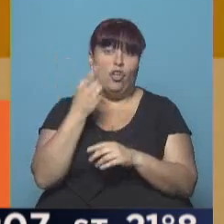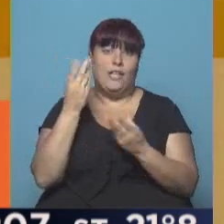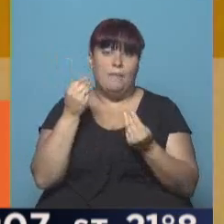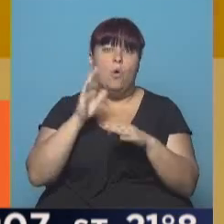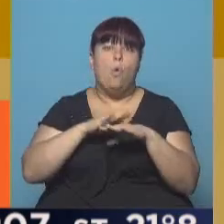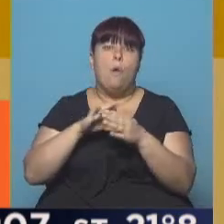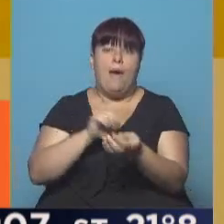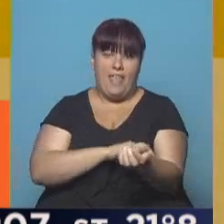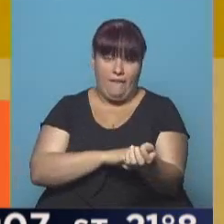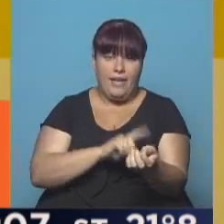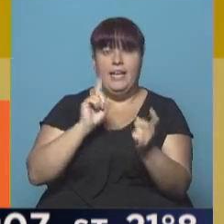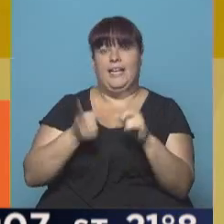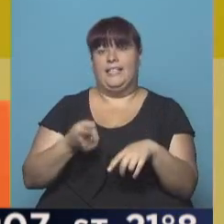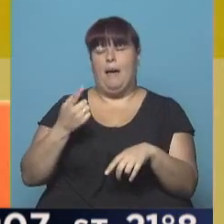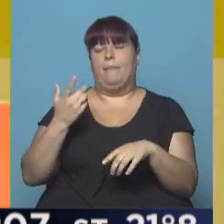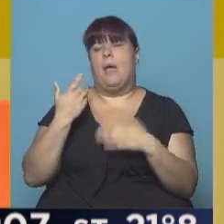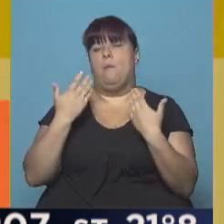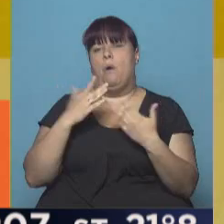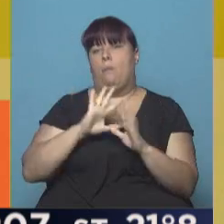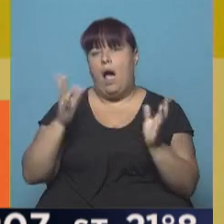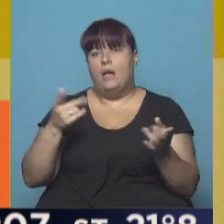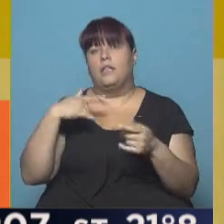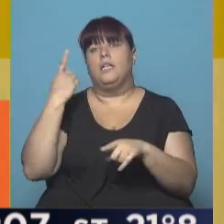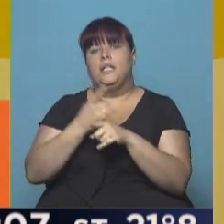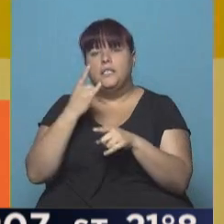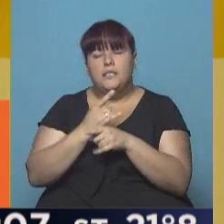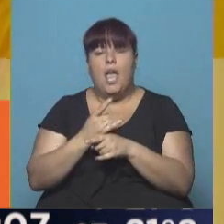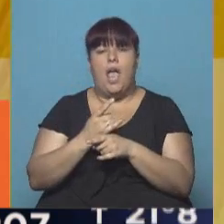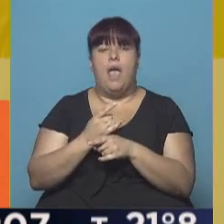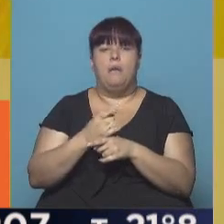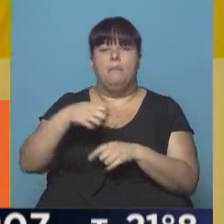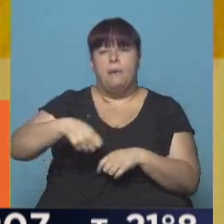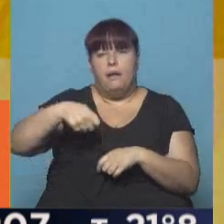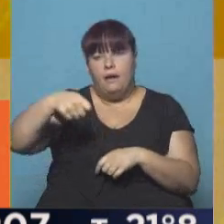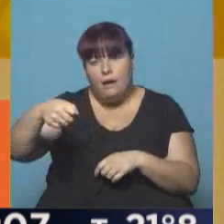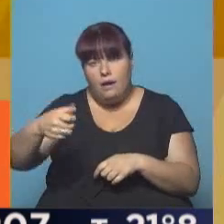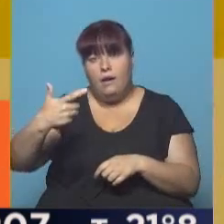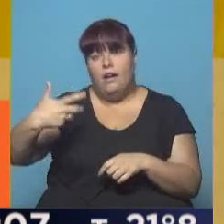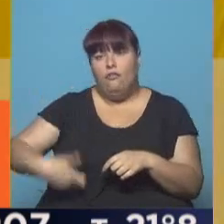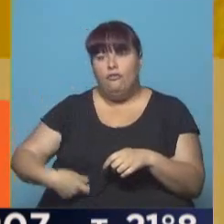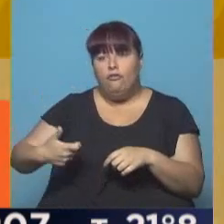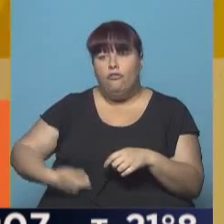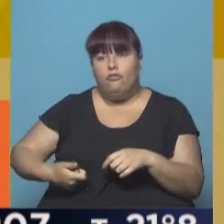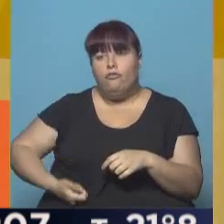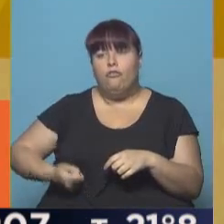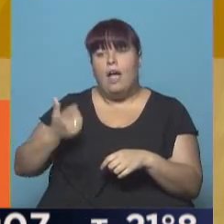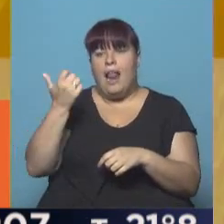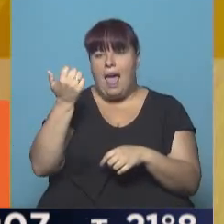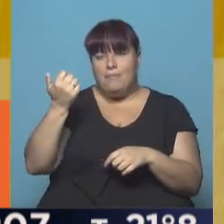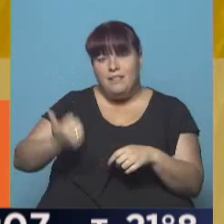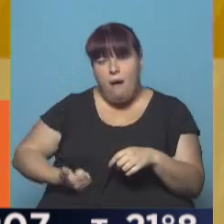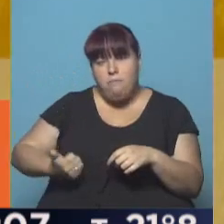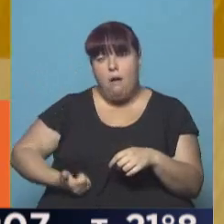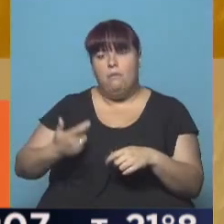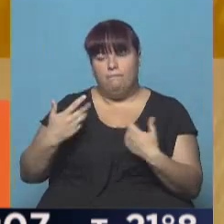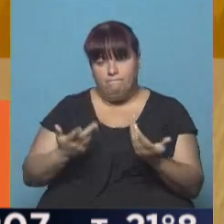diabetes también la independencia no la posibilidad de no tener que trasladarse con una heladerita tal vez y con la insulina y las lapiceras de insulina para tener